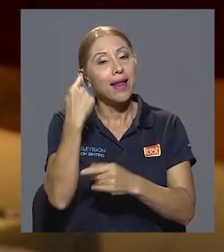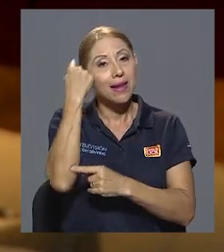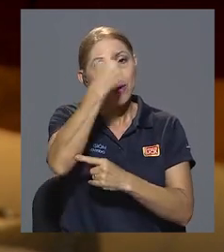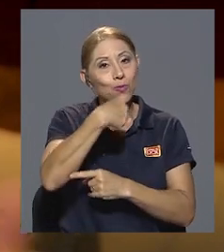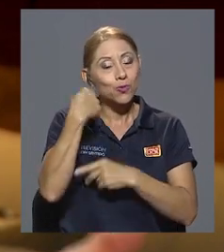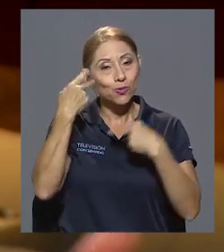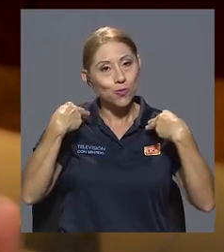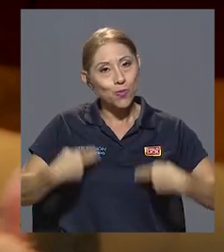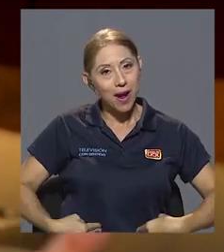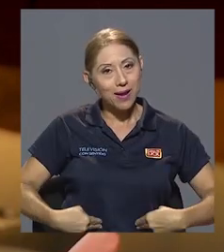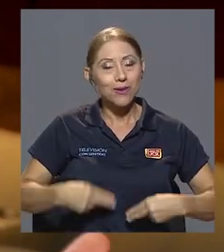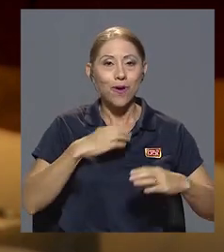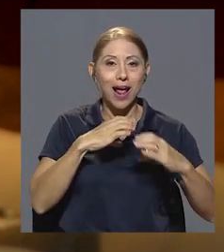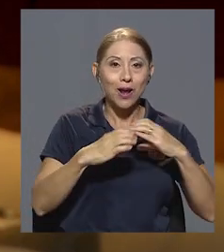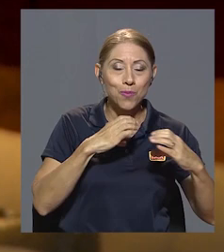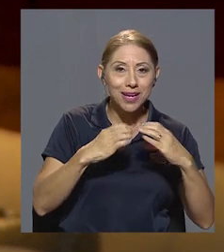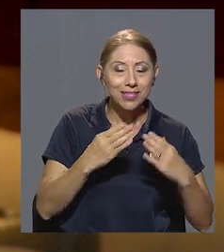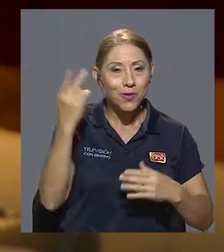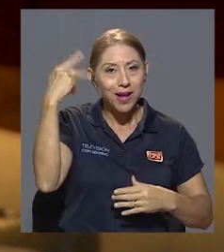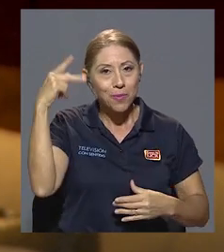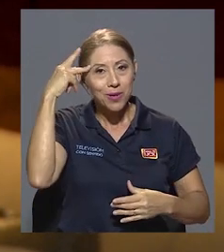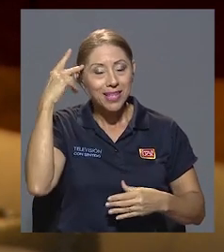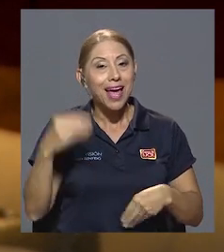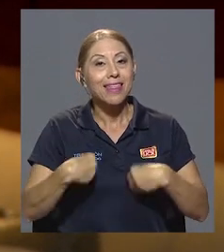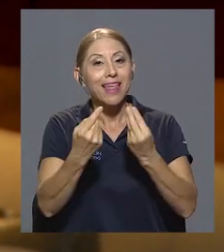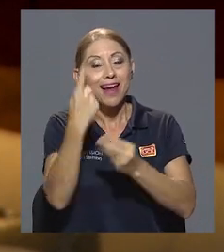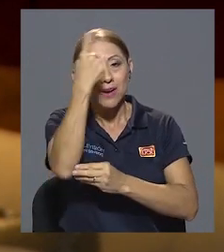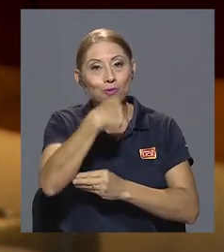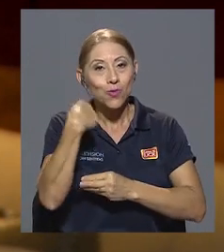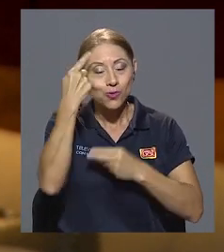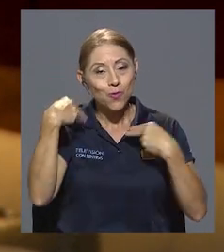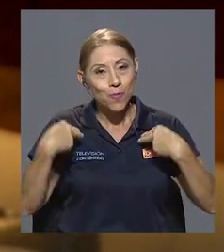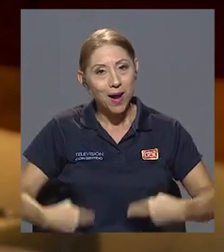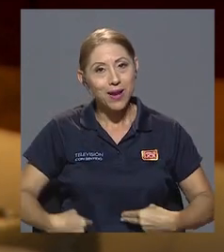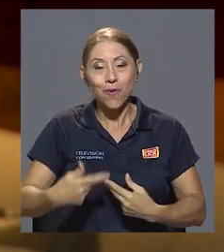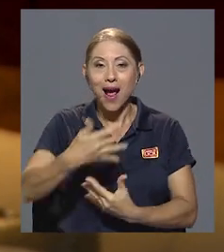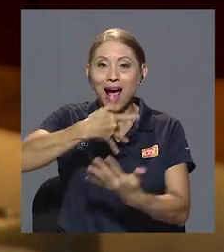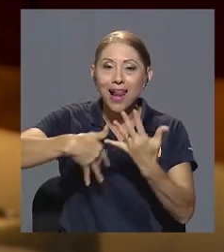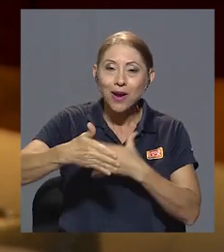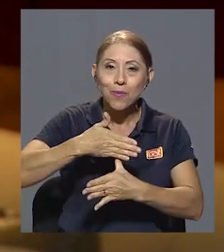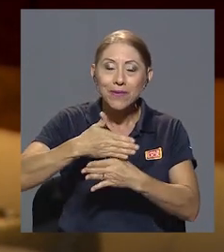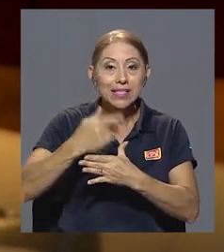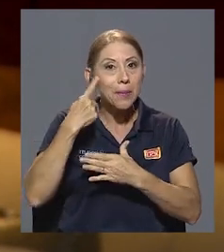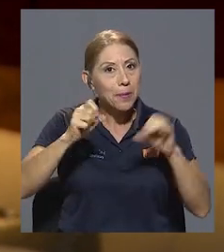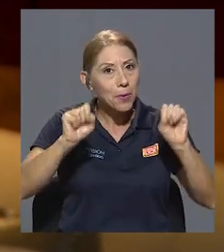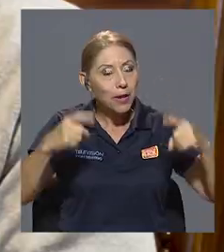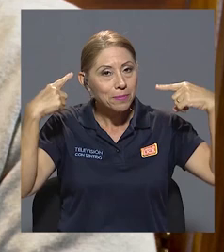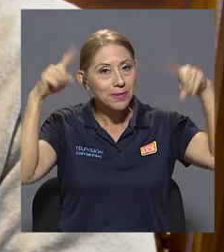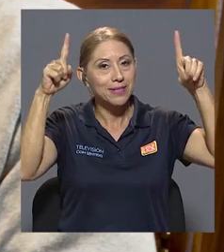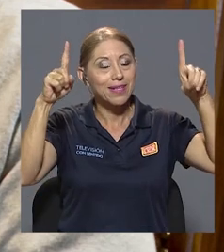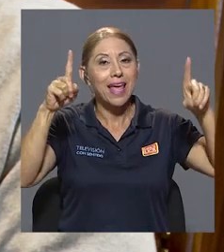a la comunicación a la política darle un rostro humano a la convivencia para que ésta sea posible